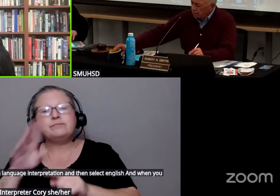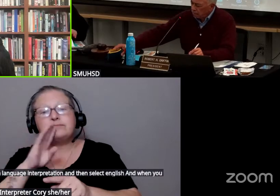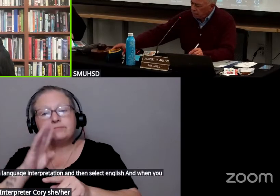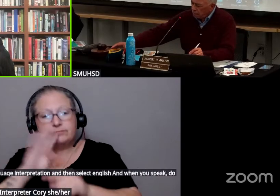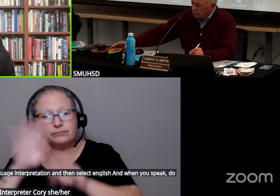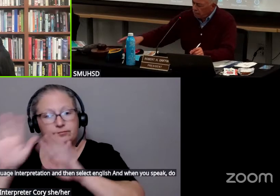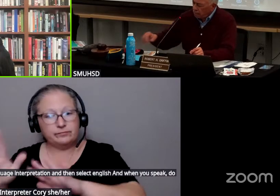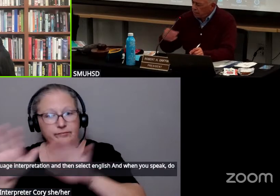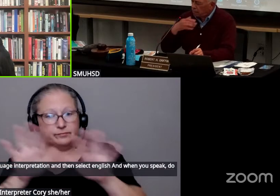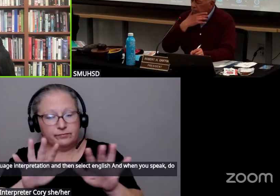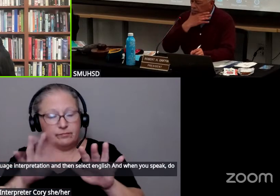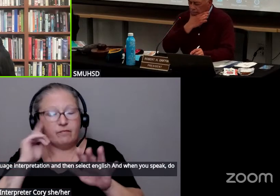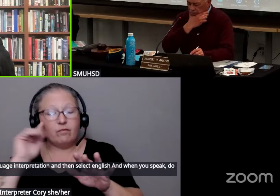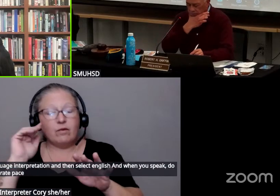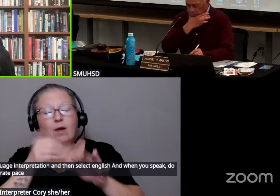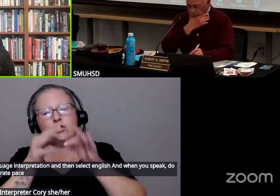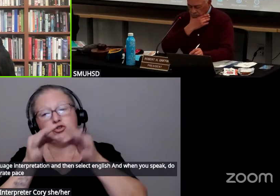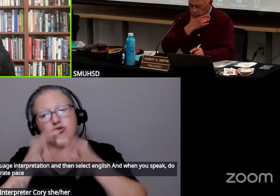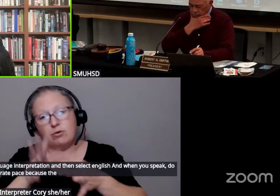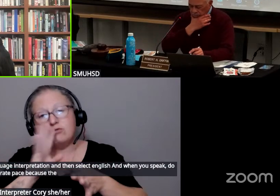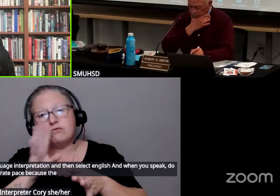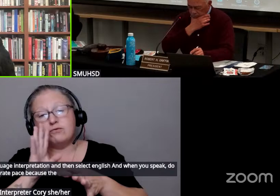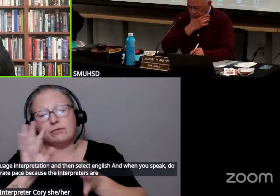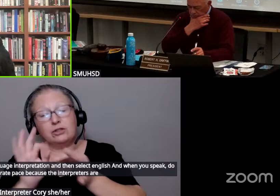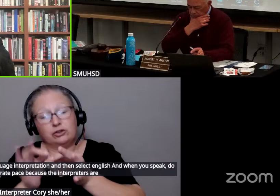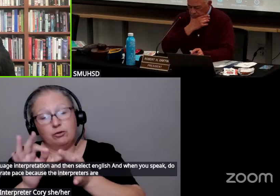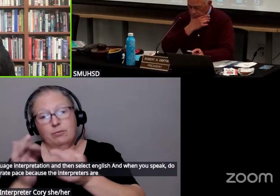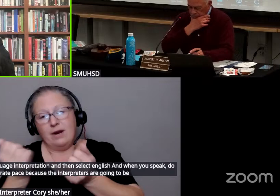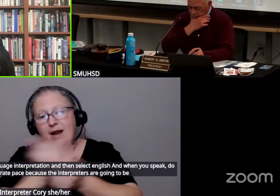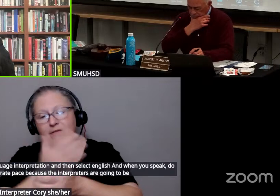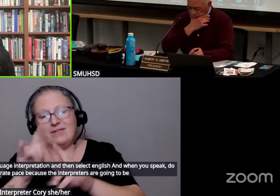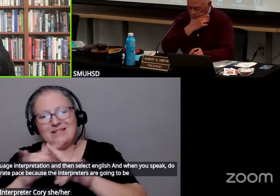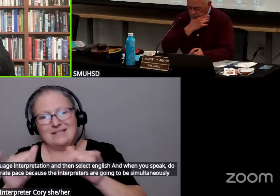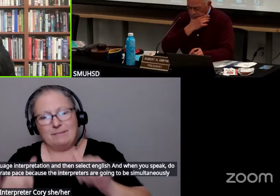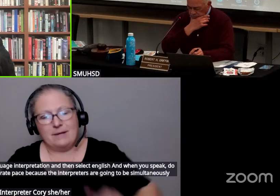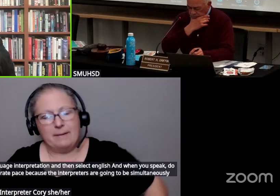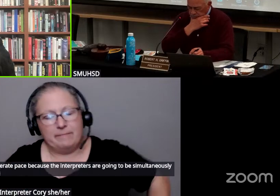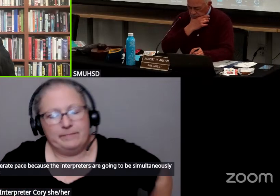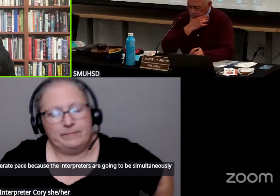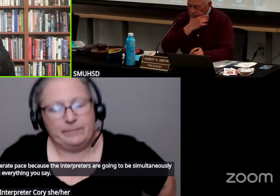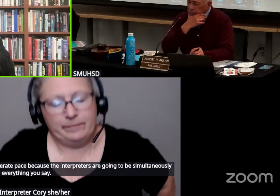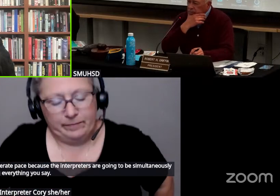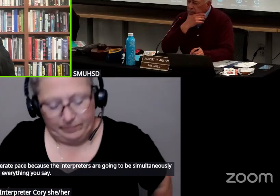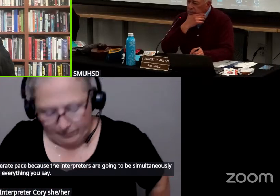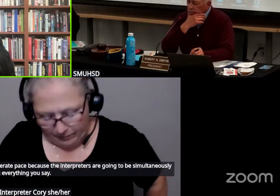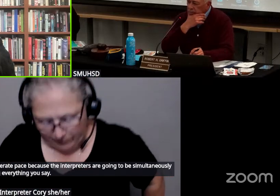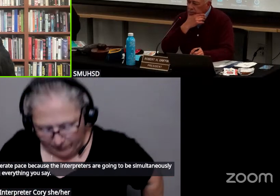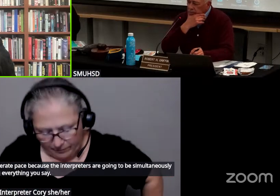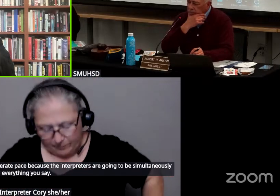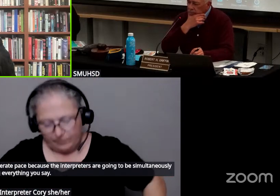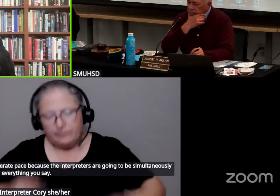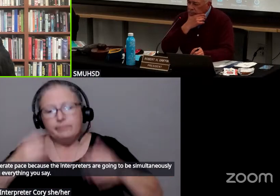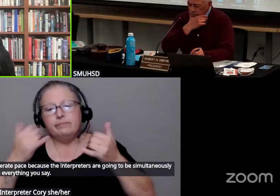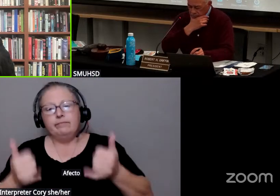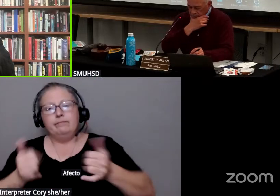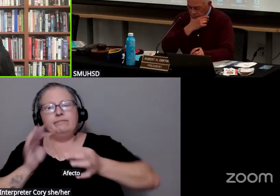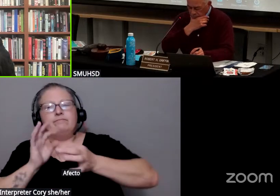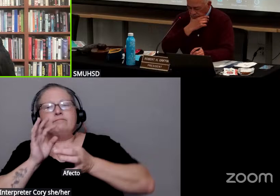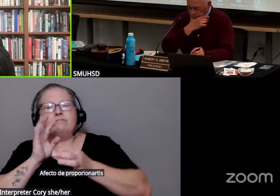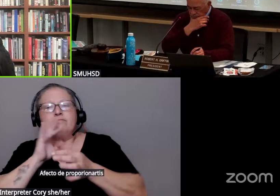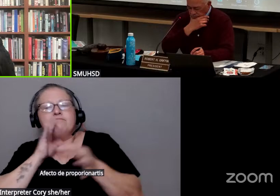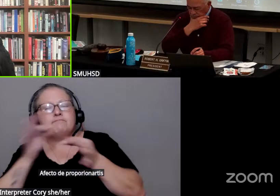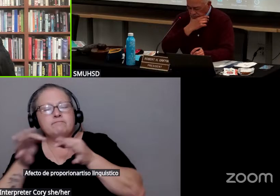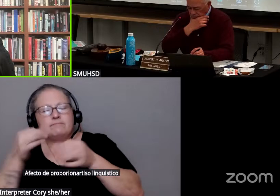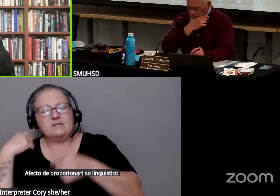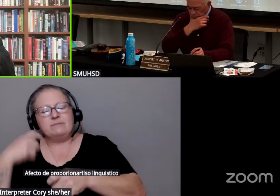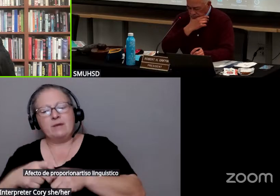moderate pace because the interpreters are going to be simultaneously interpreting everything you say. A efectos de proporcionar acceso lingüístico,